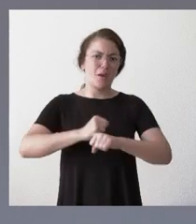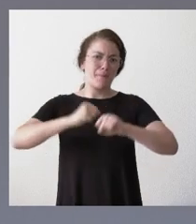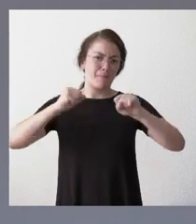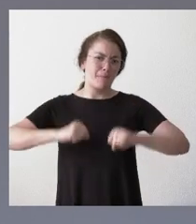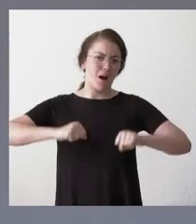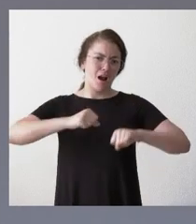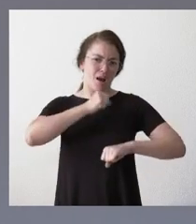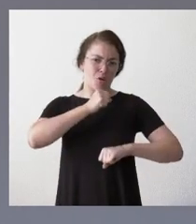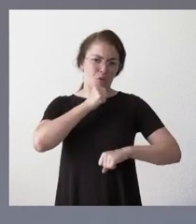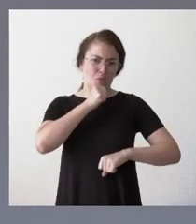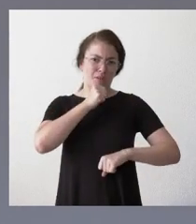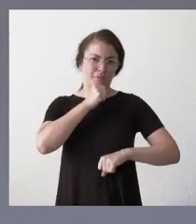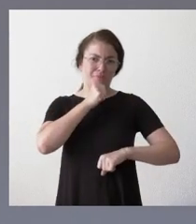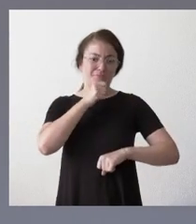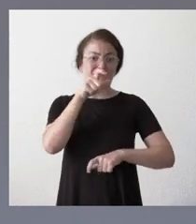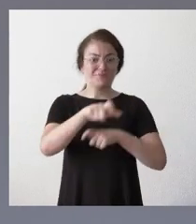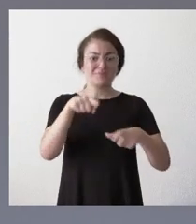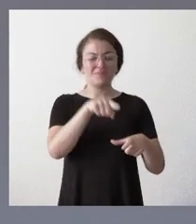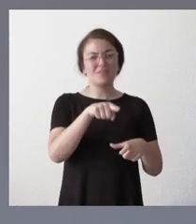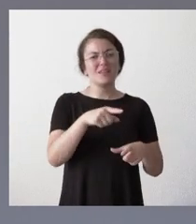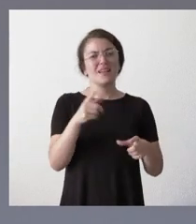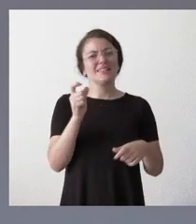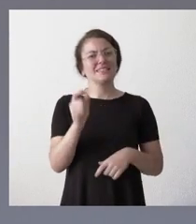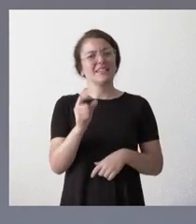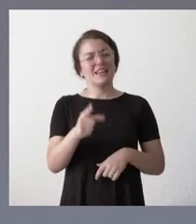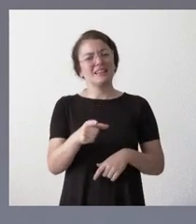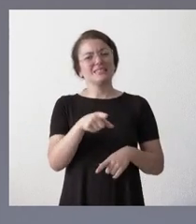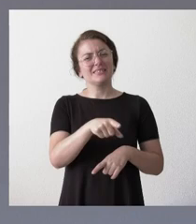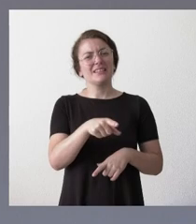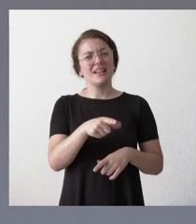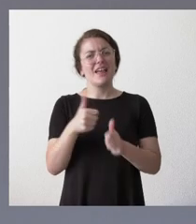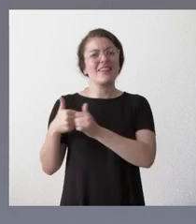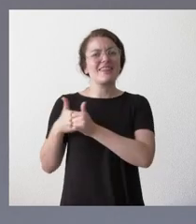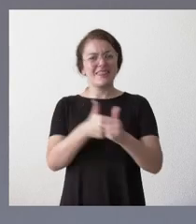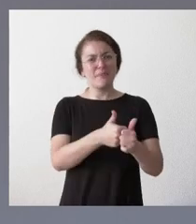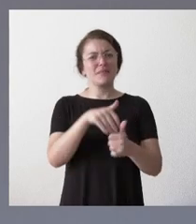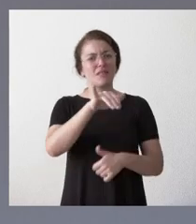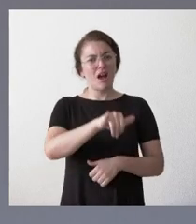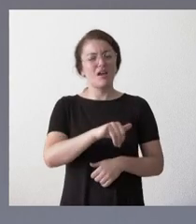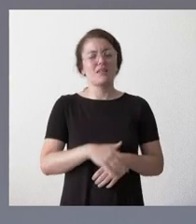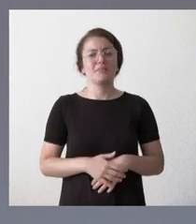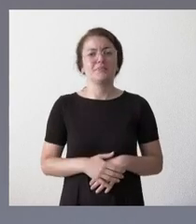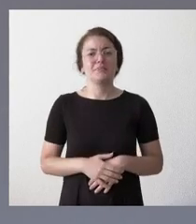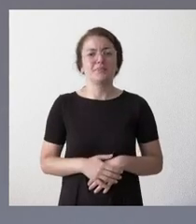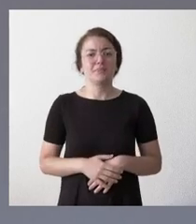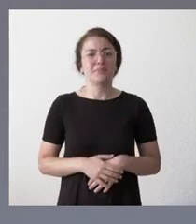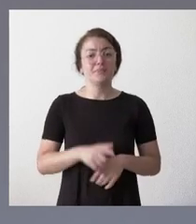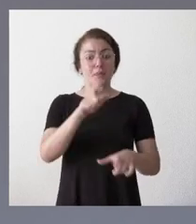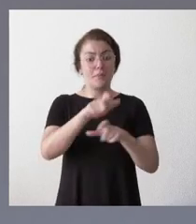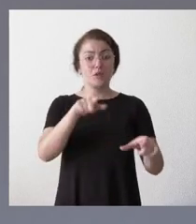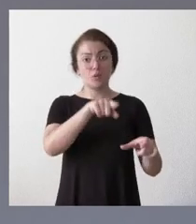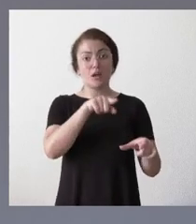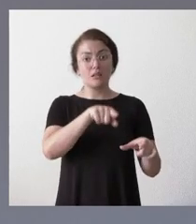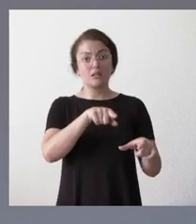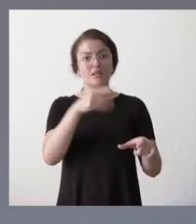personas que generalmente tienen un alto grado de dependencia. Estas personas tienen concedidas